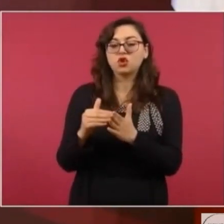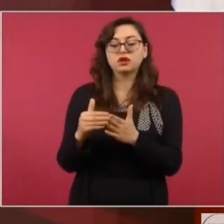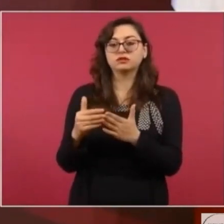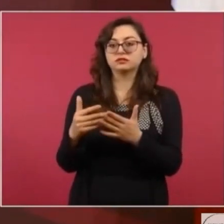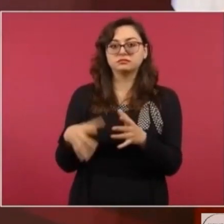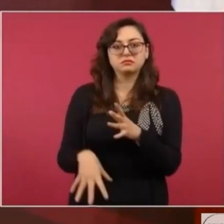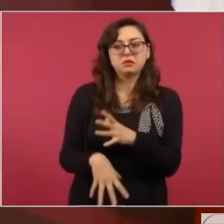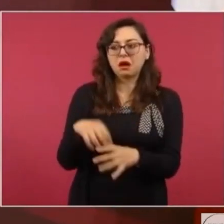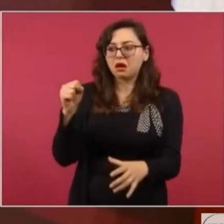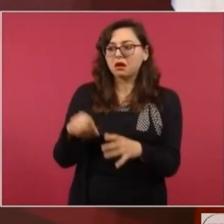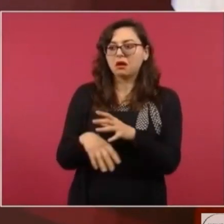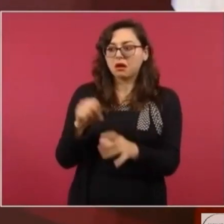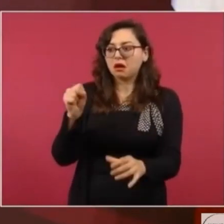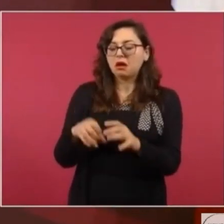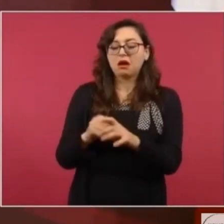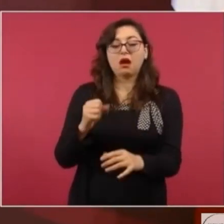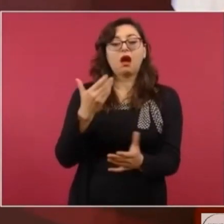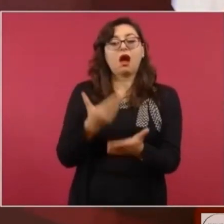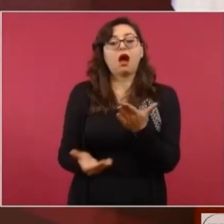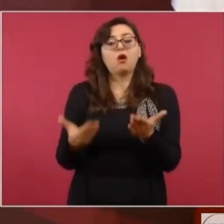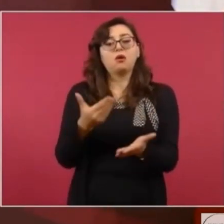150,000 barriles.